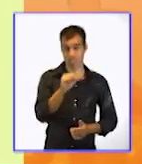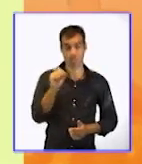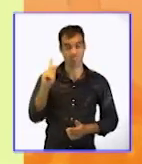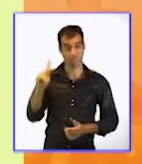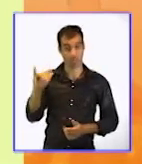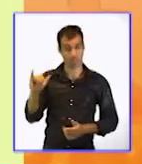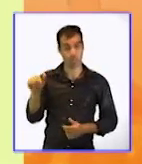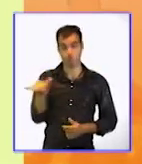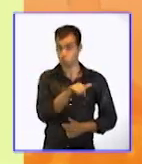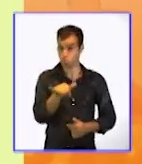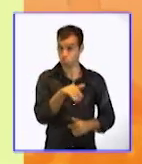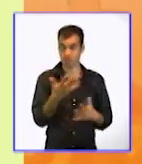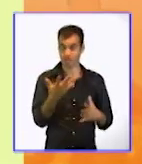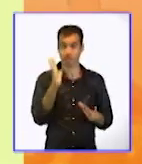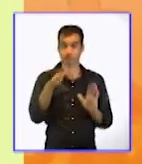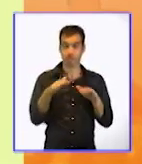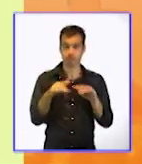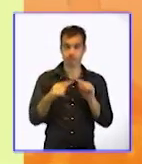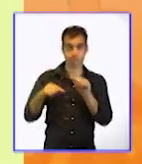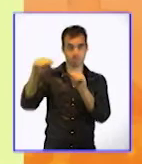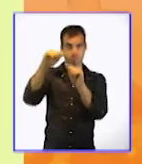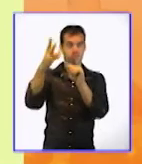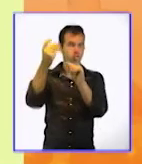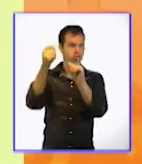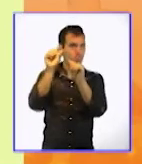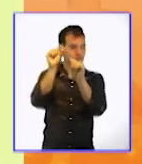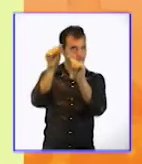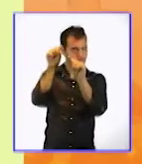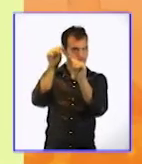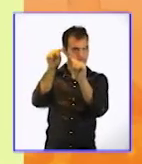los coeficientes según cómo esté elevado